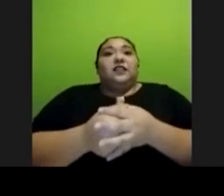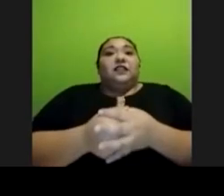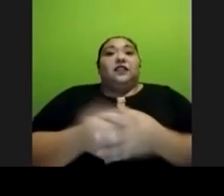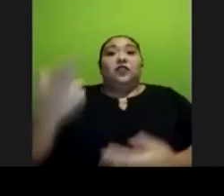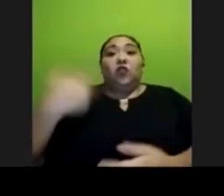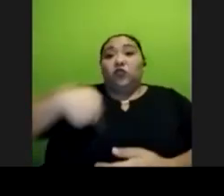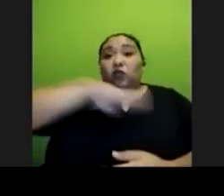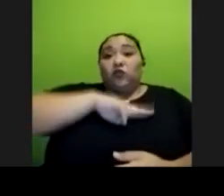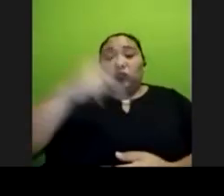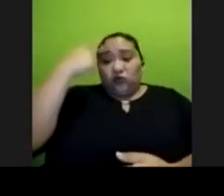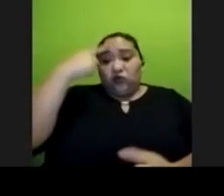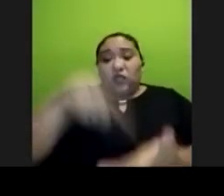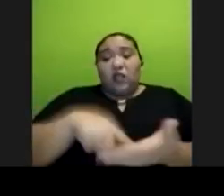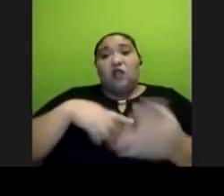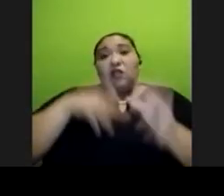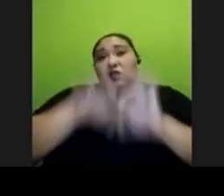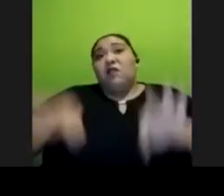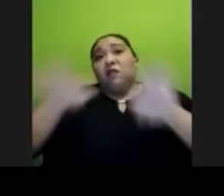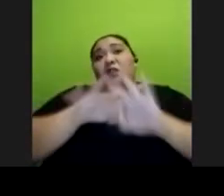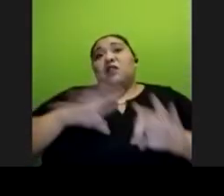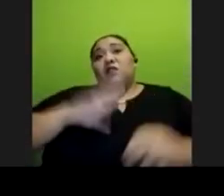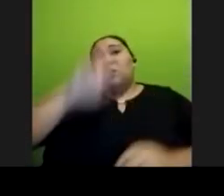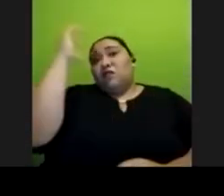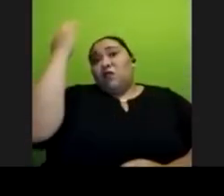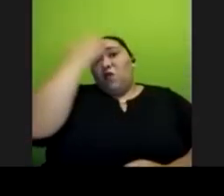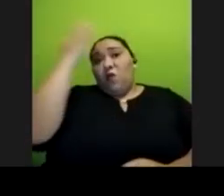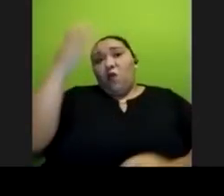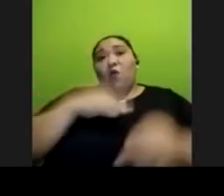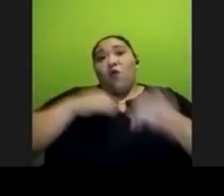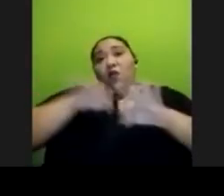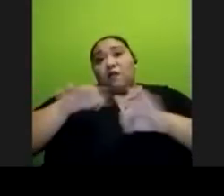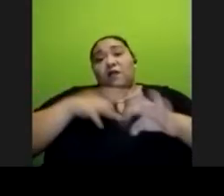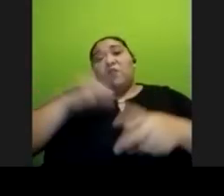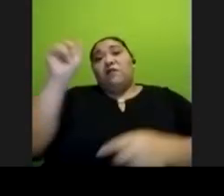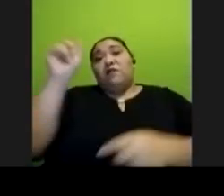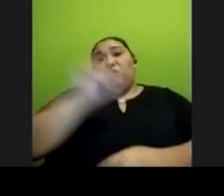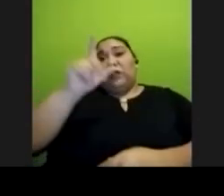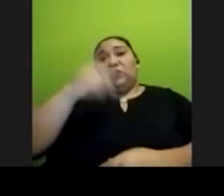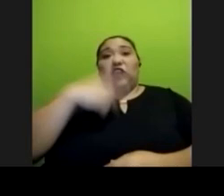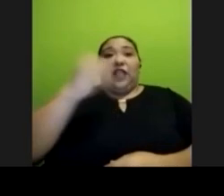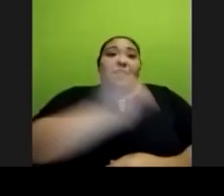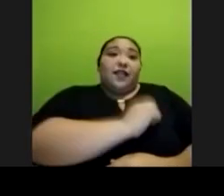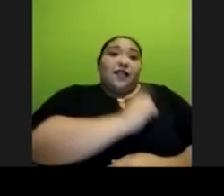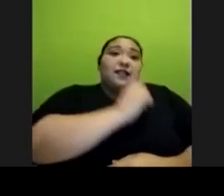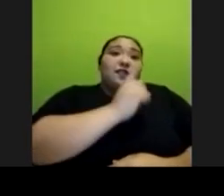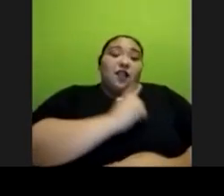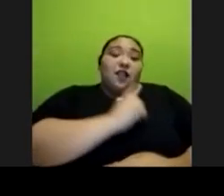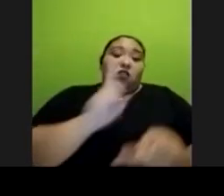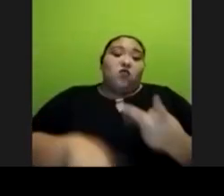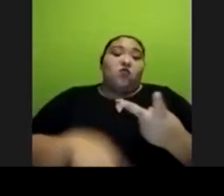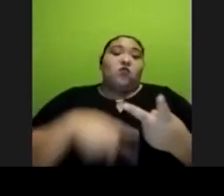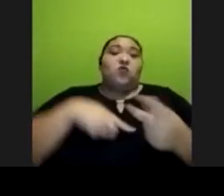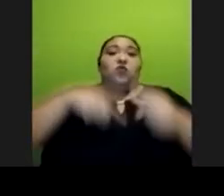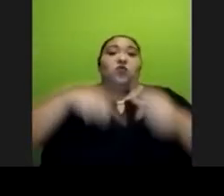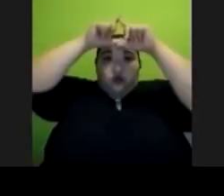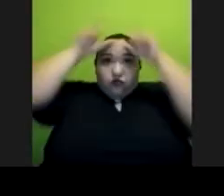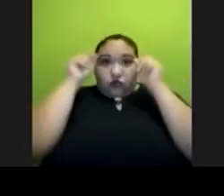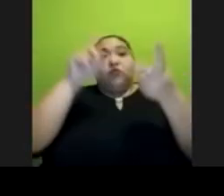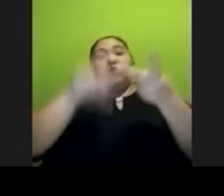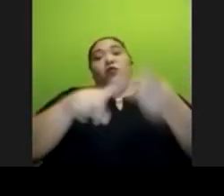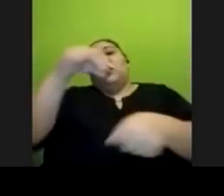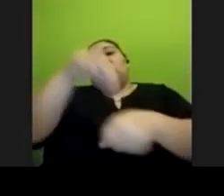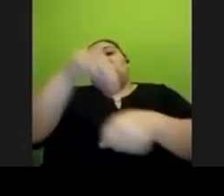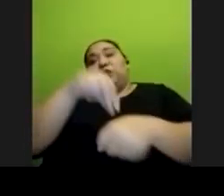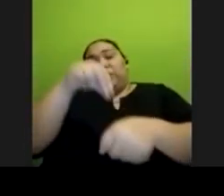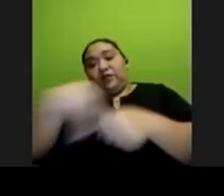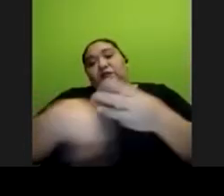salud, doctoras, doctores, enfermeras, enfermeros en particular. Hemos identificado más